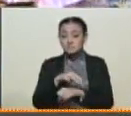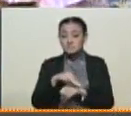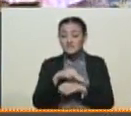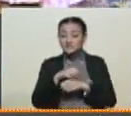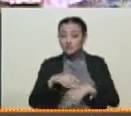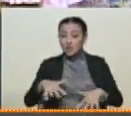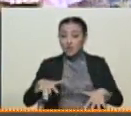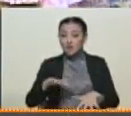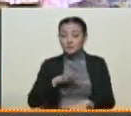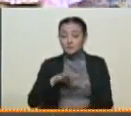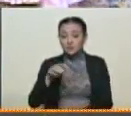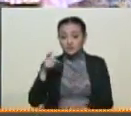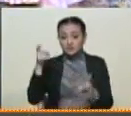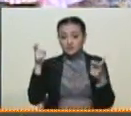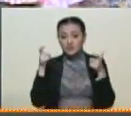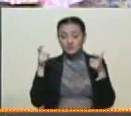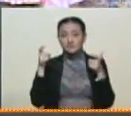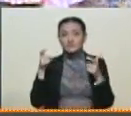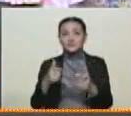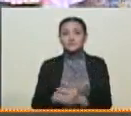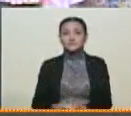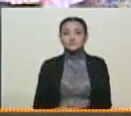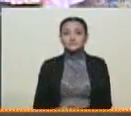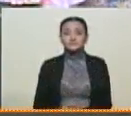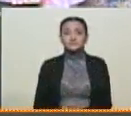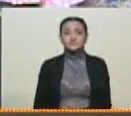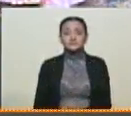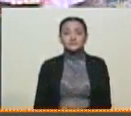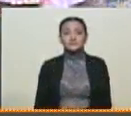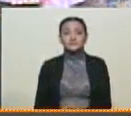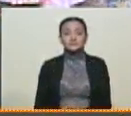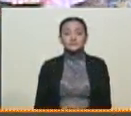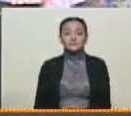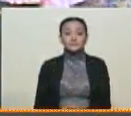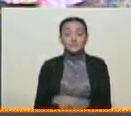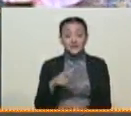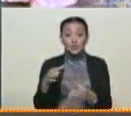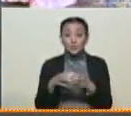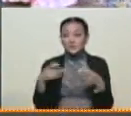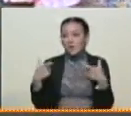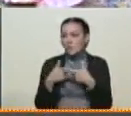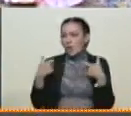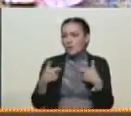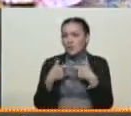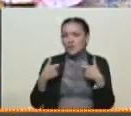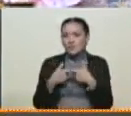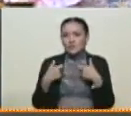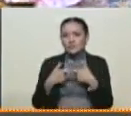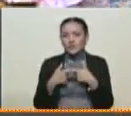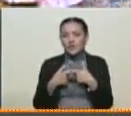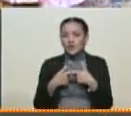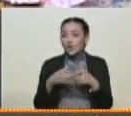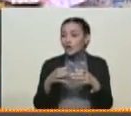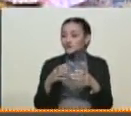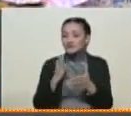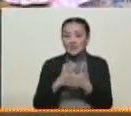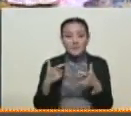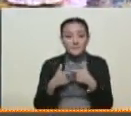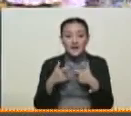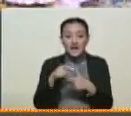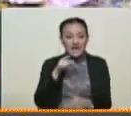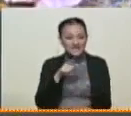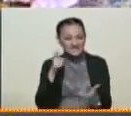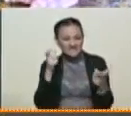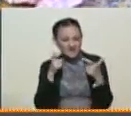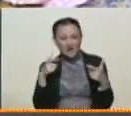Chávez. Y en este afán de pelea de este grupito que secuestró la gobernación, termina peleando con todo lo que huela Chávez, ¿verdad? La